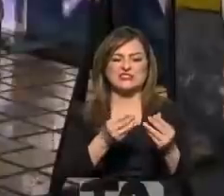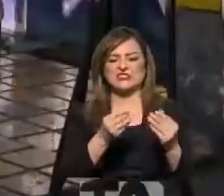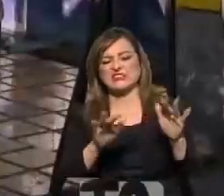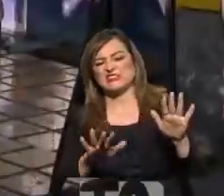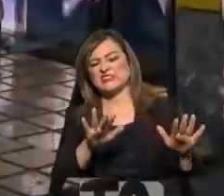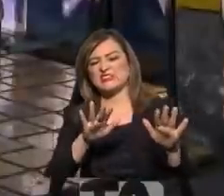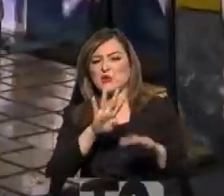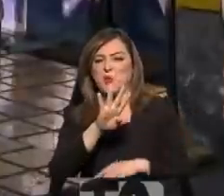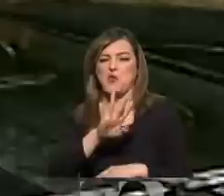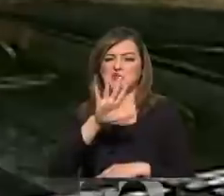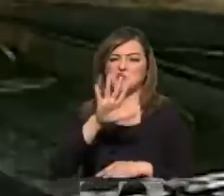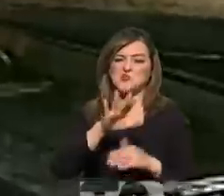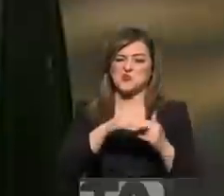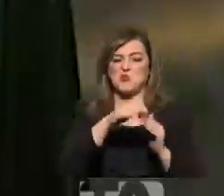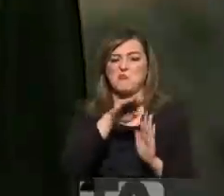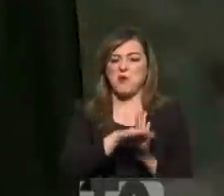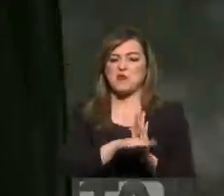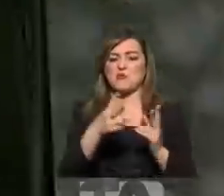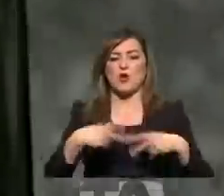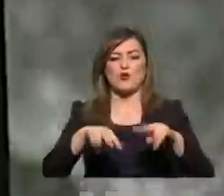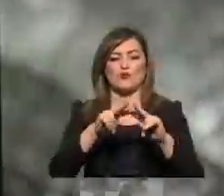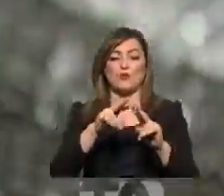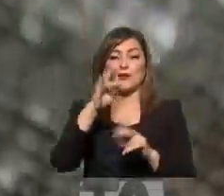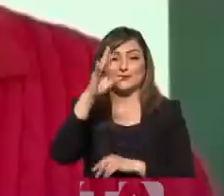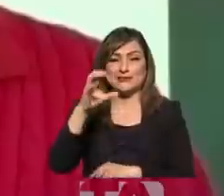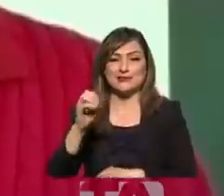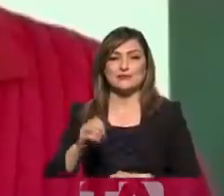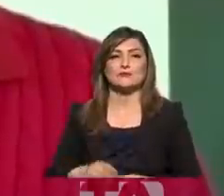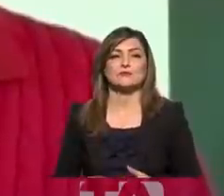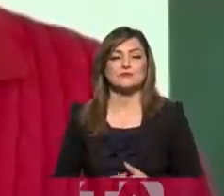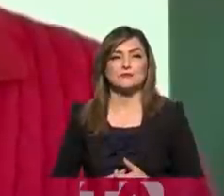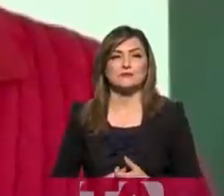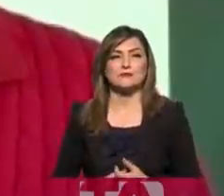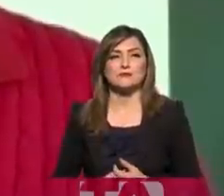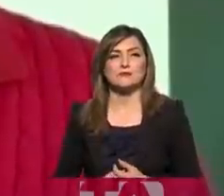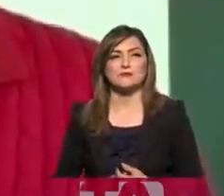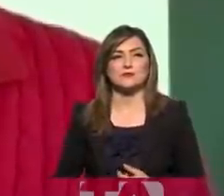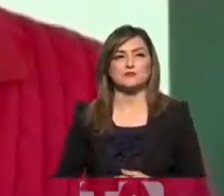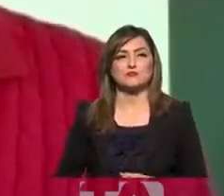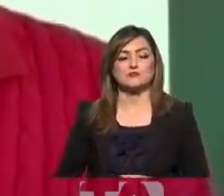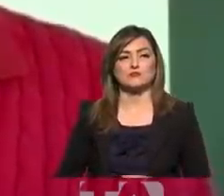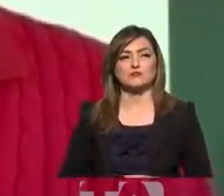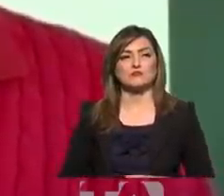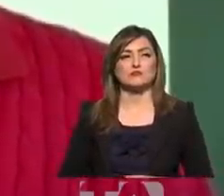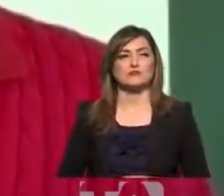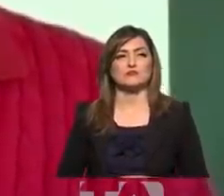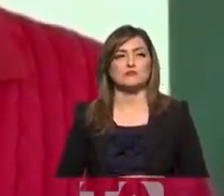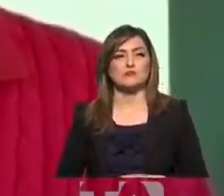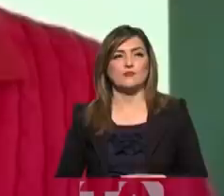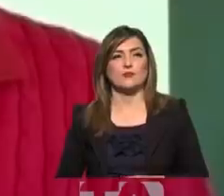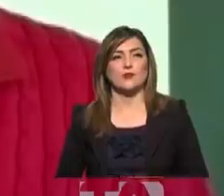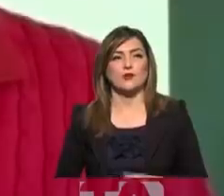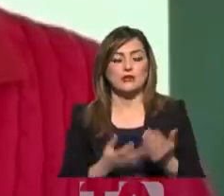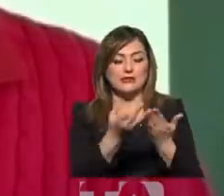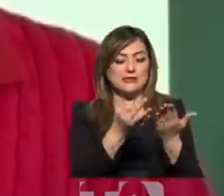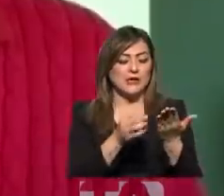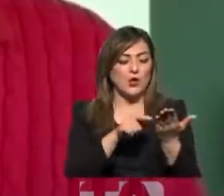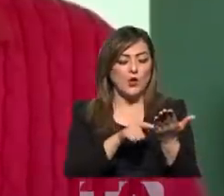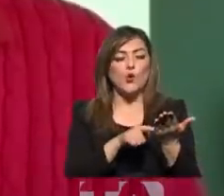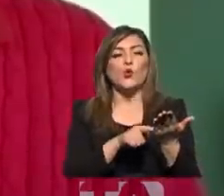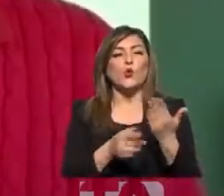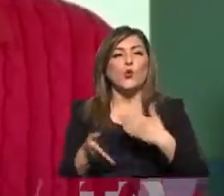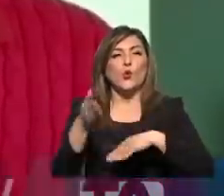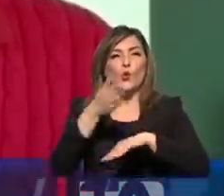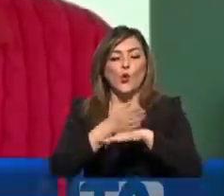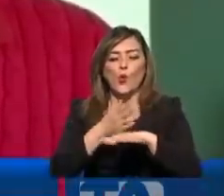entre $4 y $5, estaría en un precio de $70. Si tomamos en cuenta que en el presupuesto se anticipó